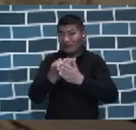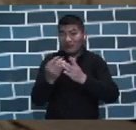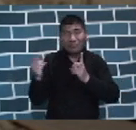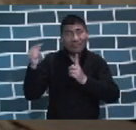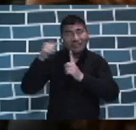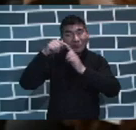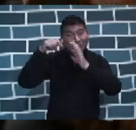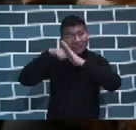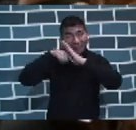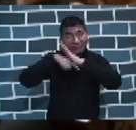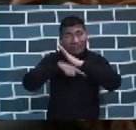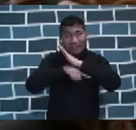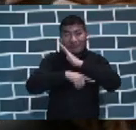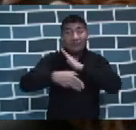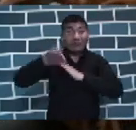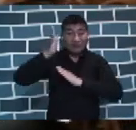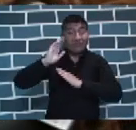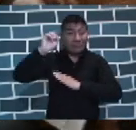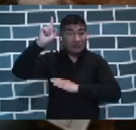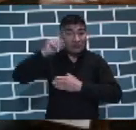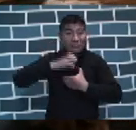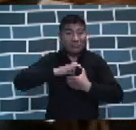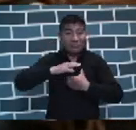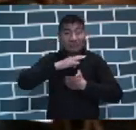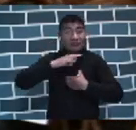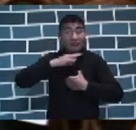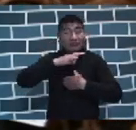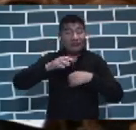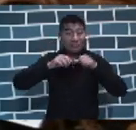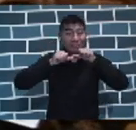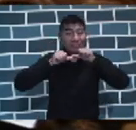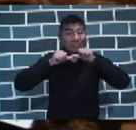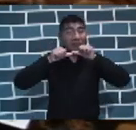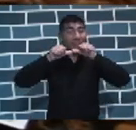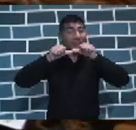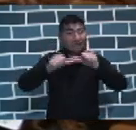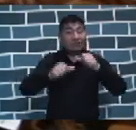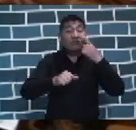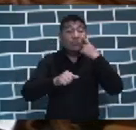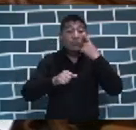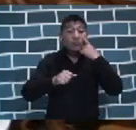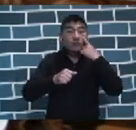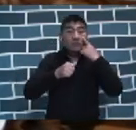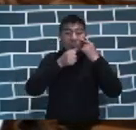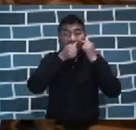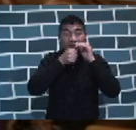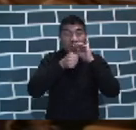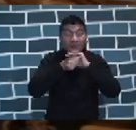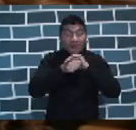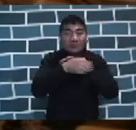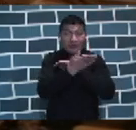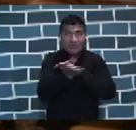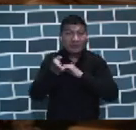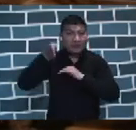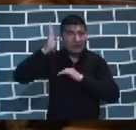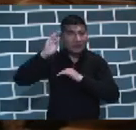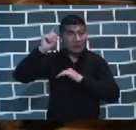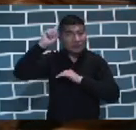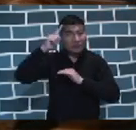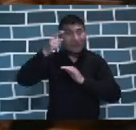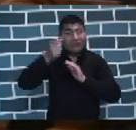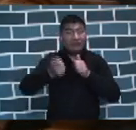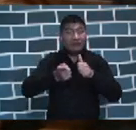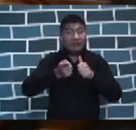de dios el espíritu continúa conoce lo íntimo de dios 1ª